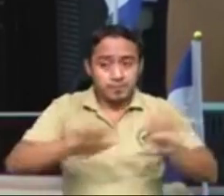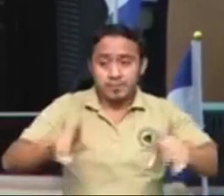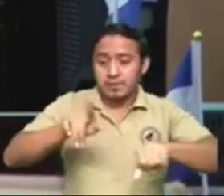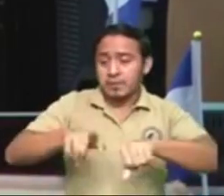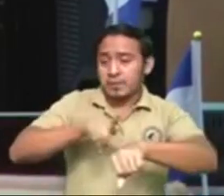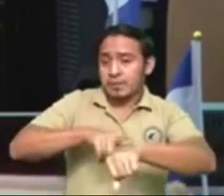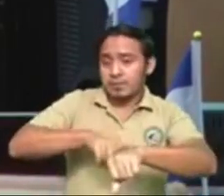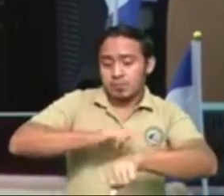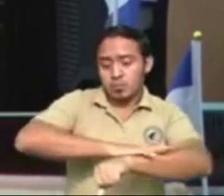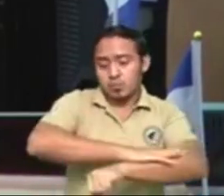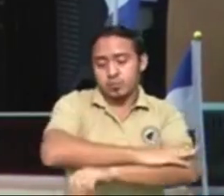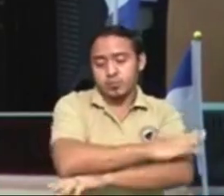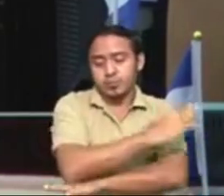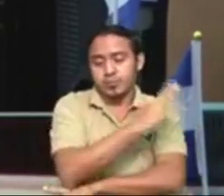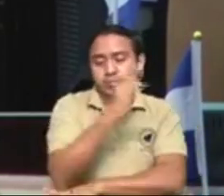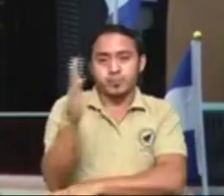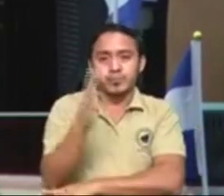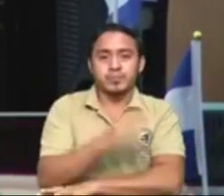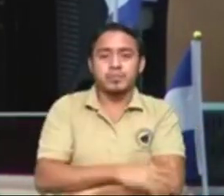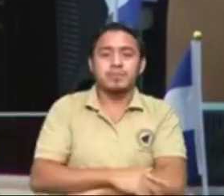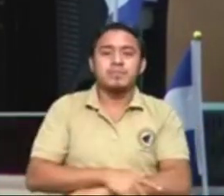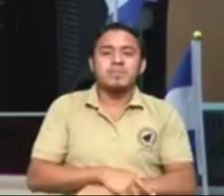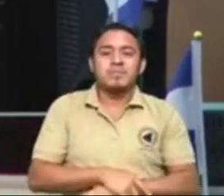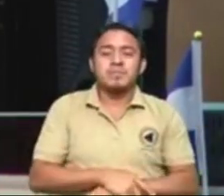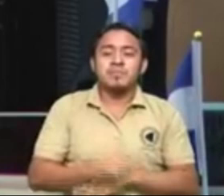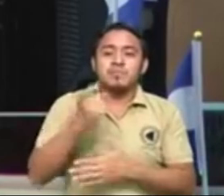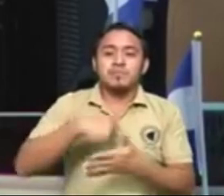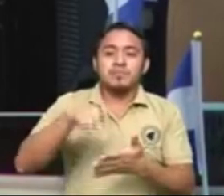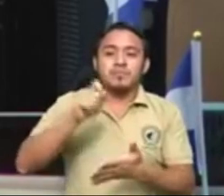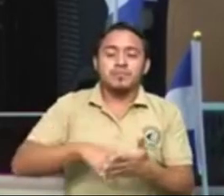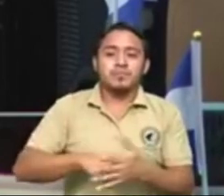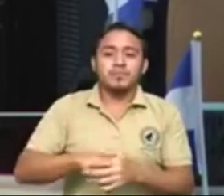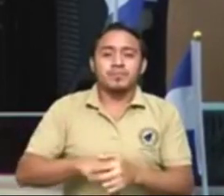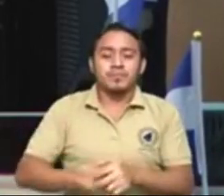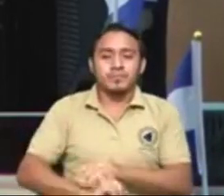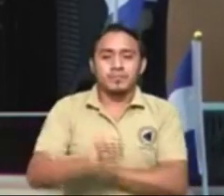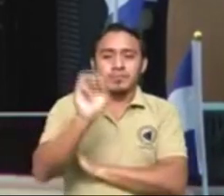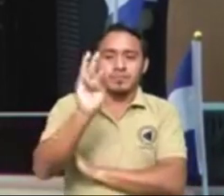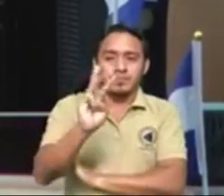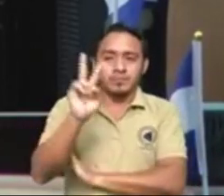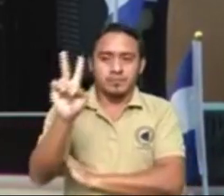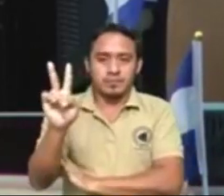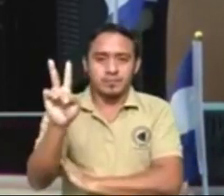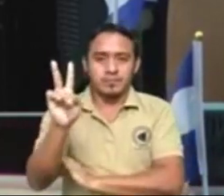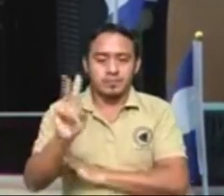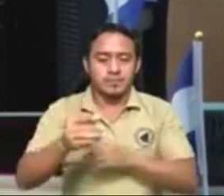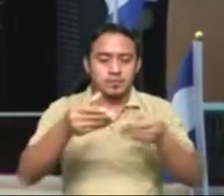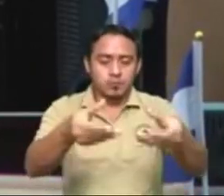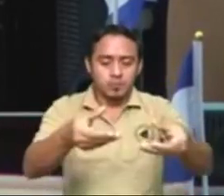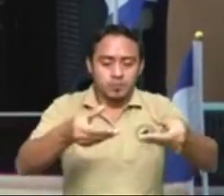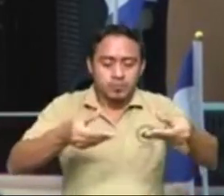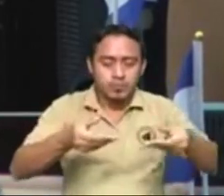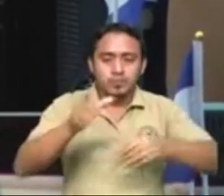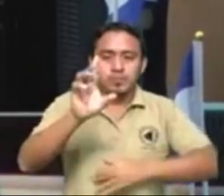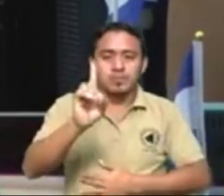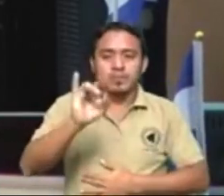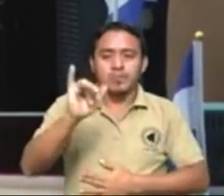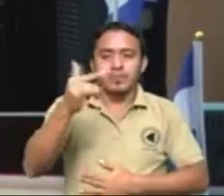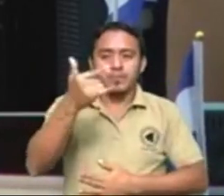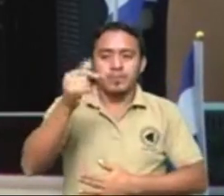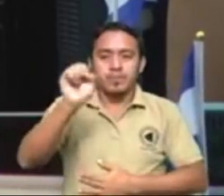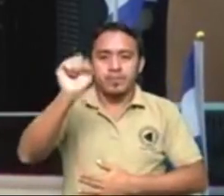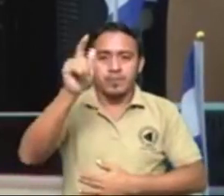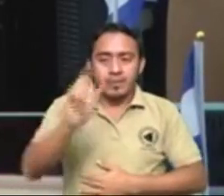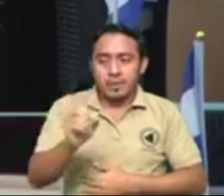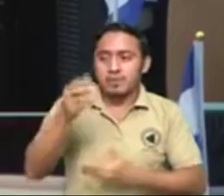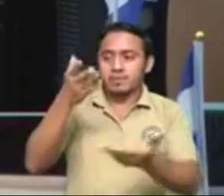periodo legislativo con la aprobación de 32 digestos jurídicos, como